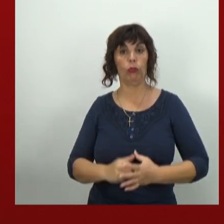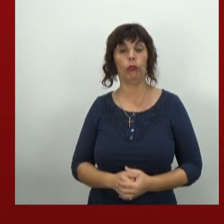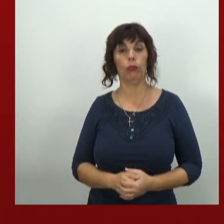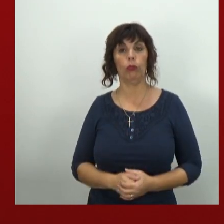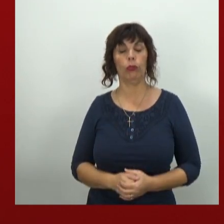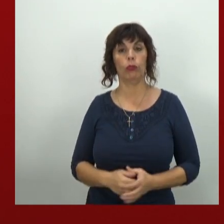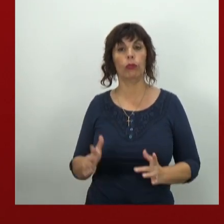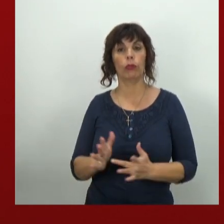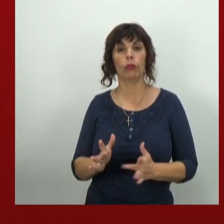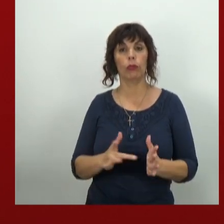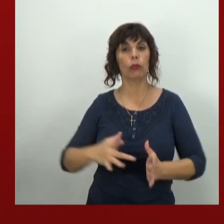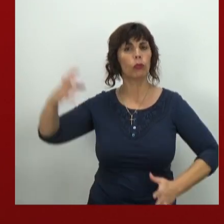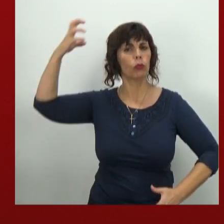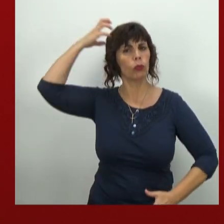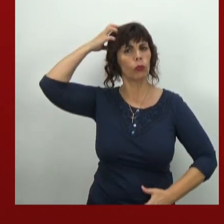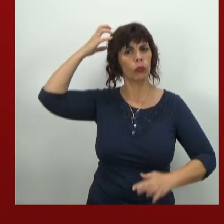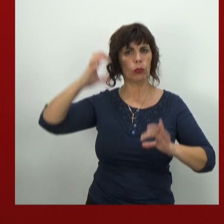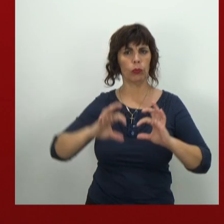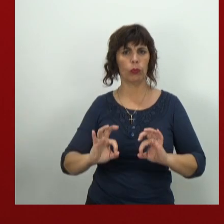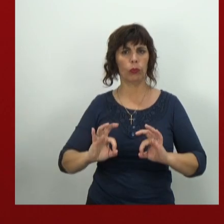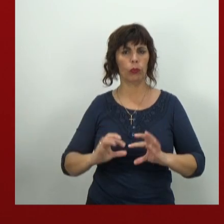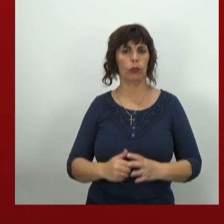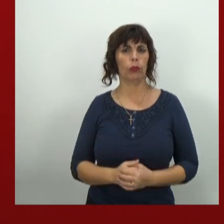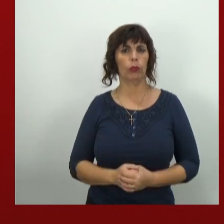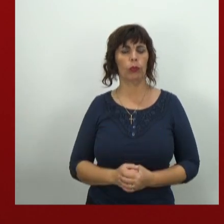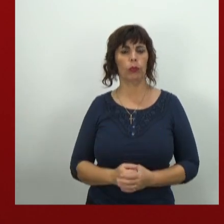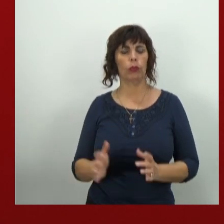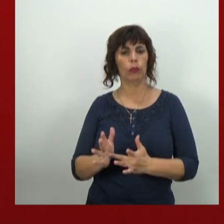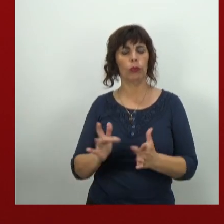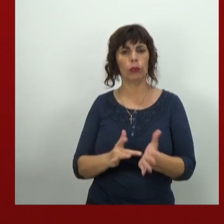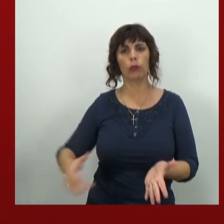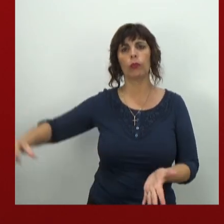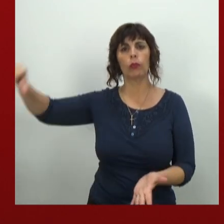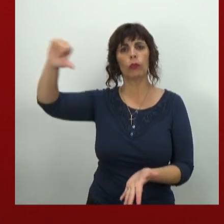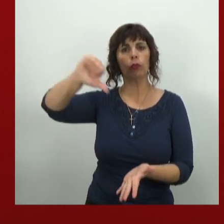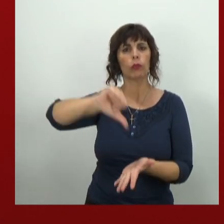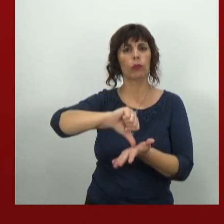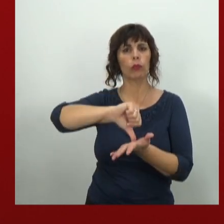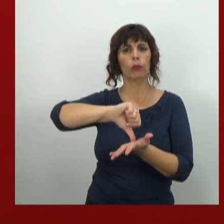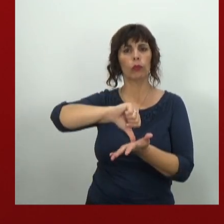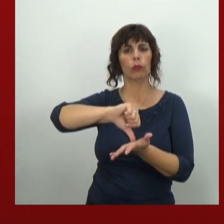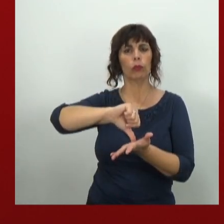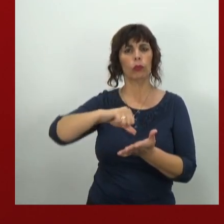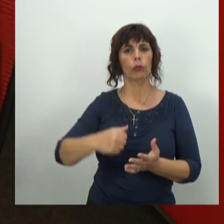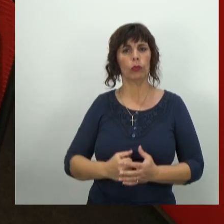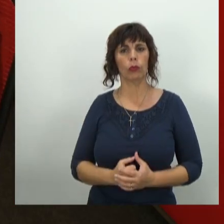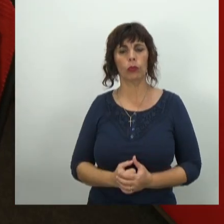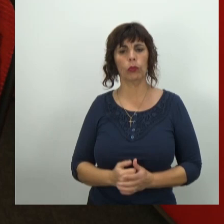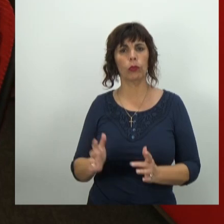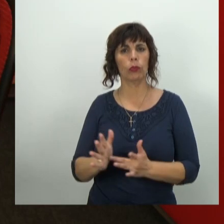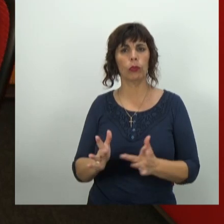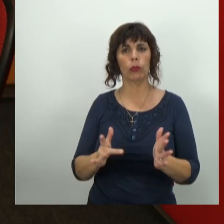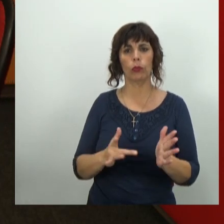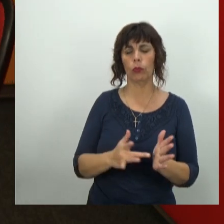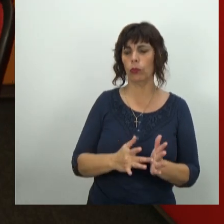Jesucristo es el rey. Él es el centro, el epicentro. Él es la